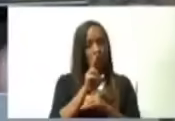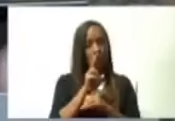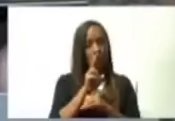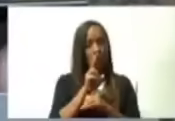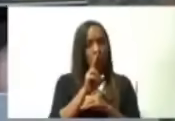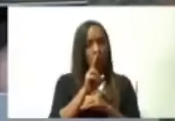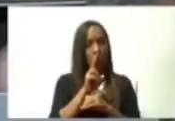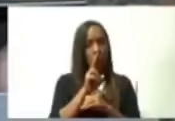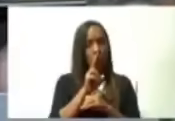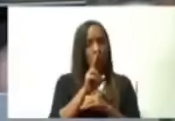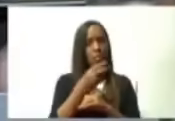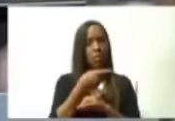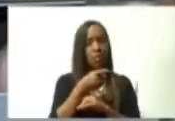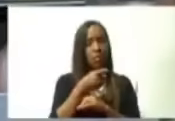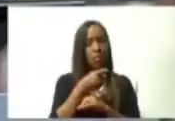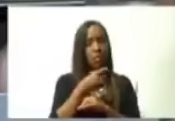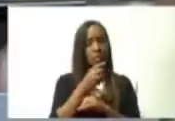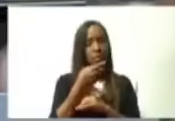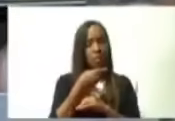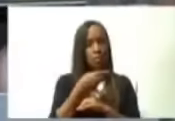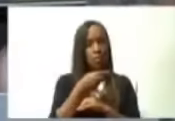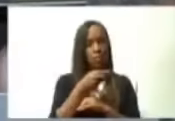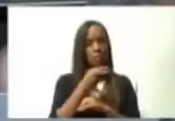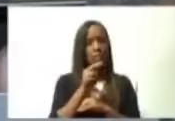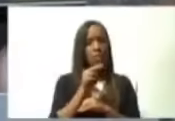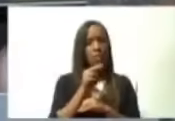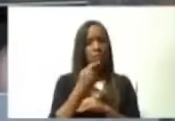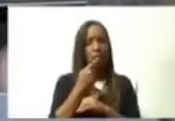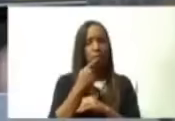principalmente su Departamento de Operaciones